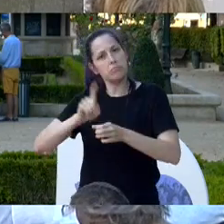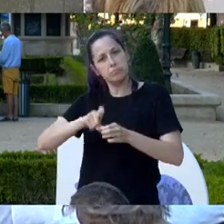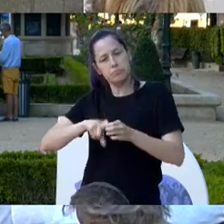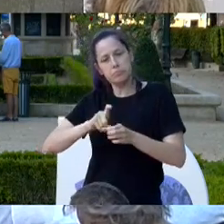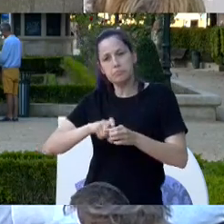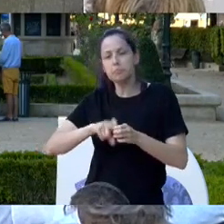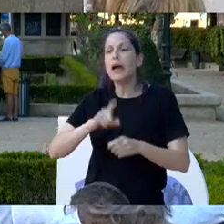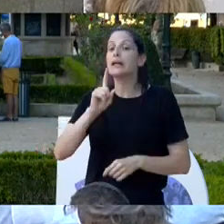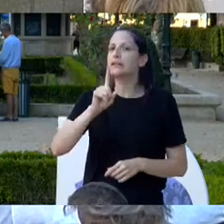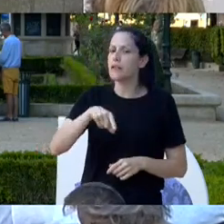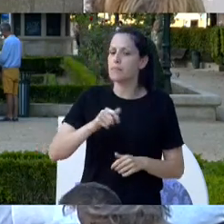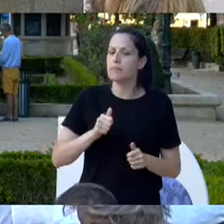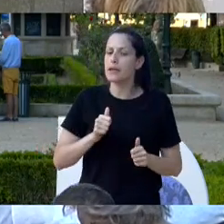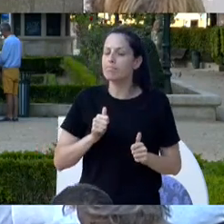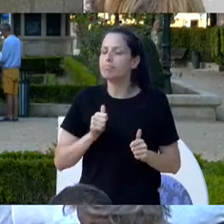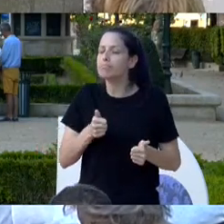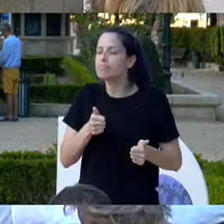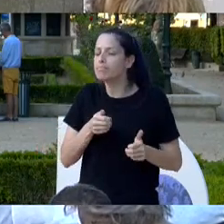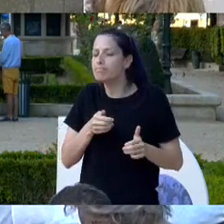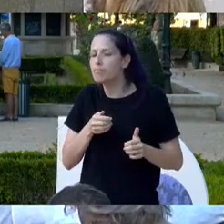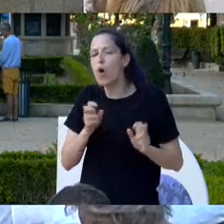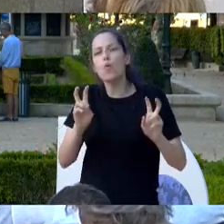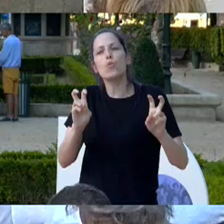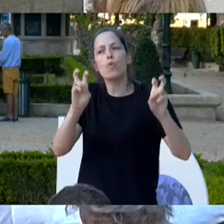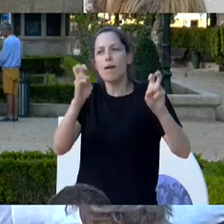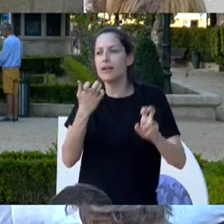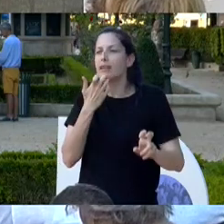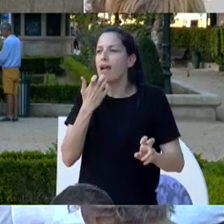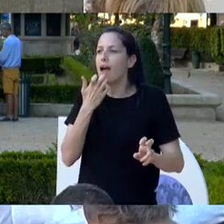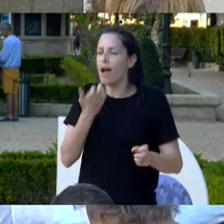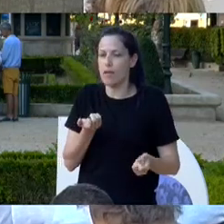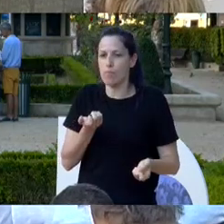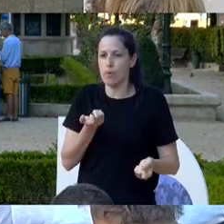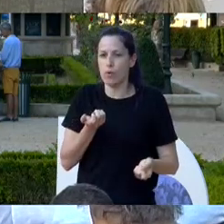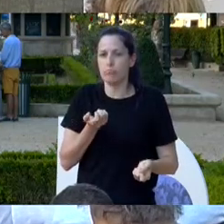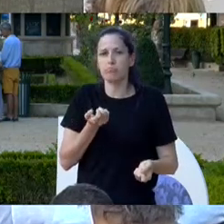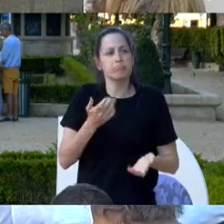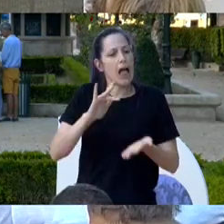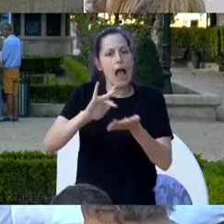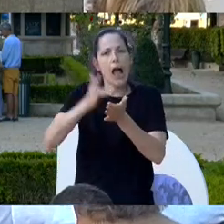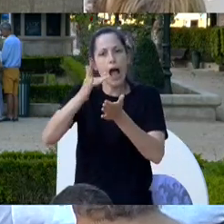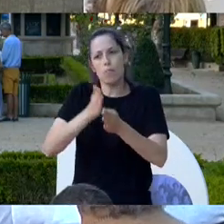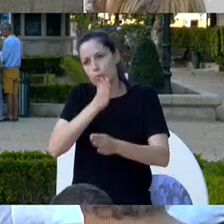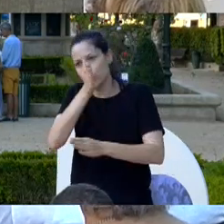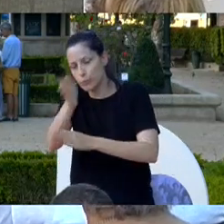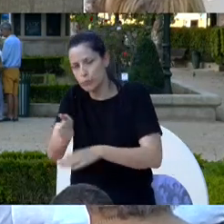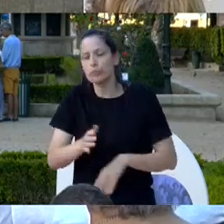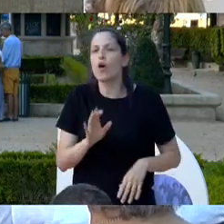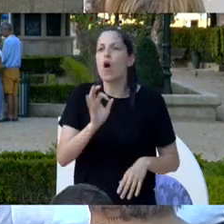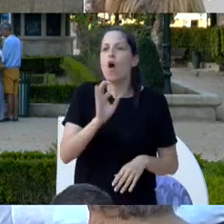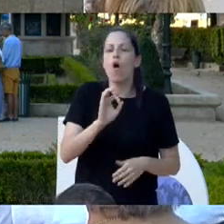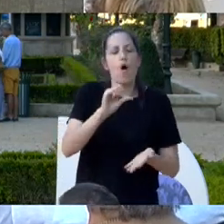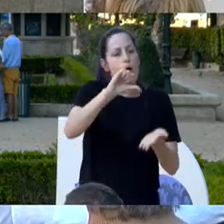pero tamén introduce actividades novas, como son saídas ao campo, saídas a